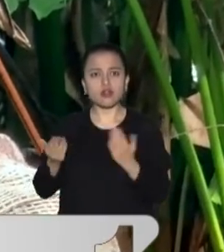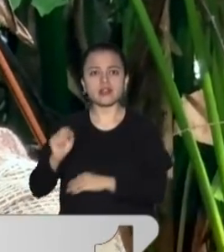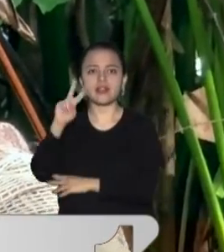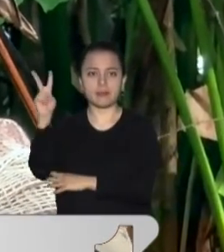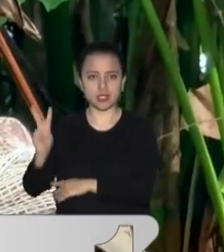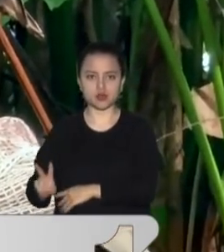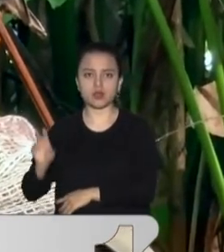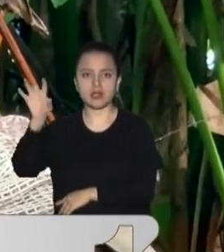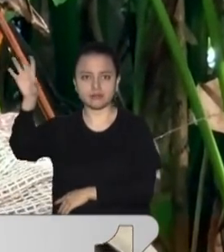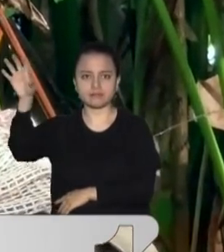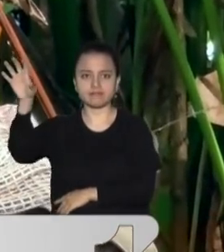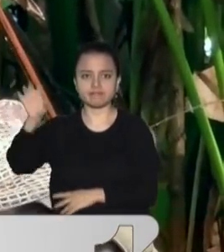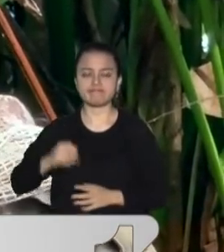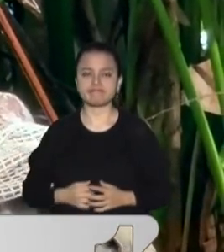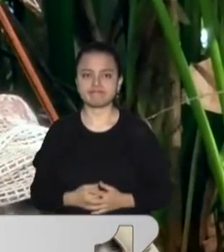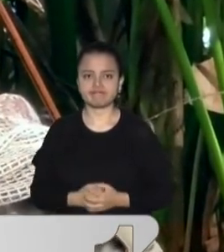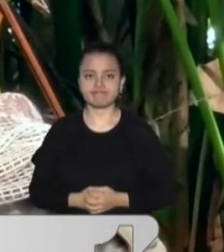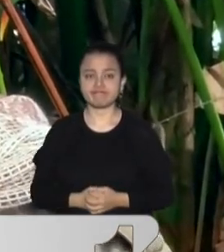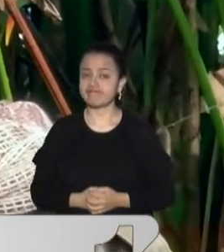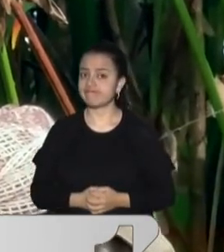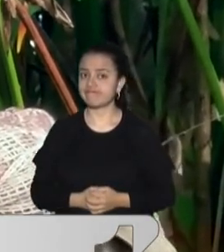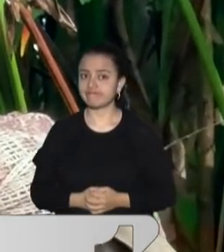Venezuela.